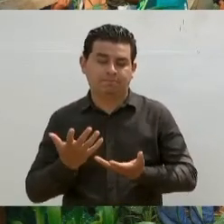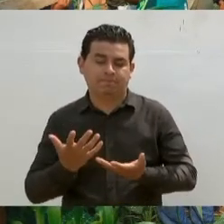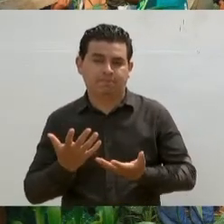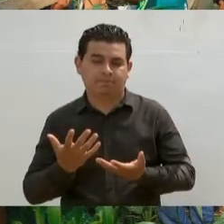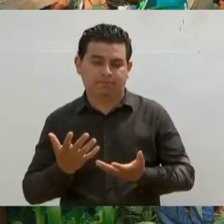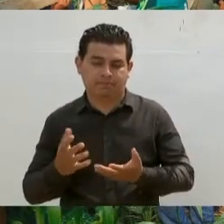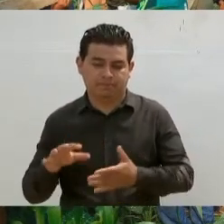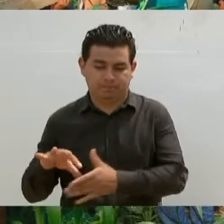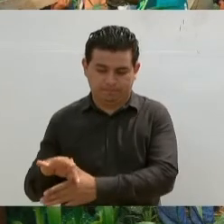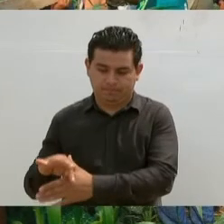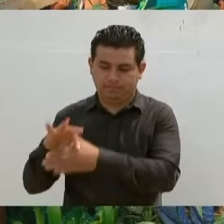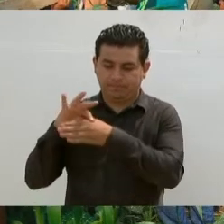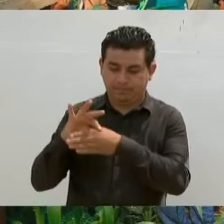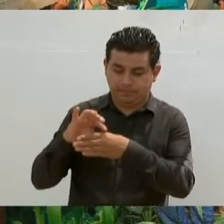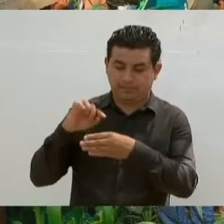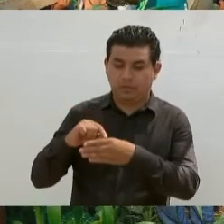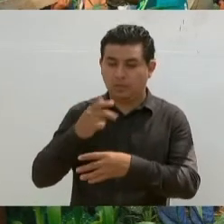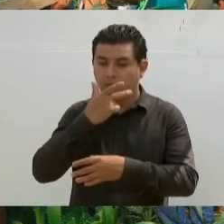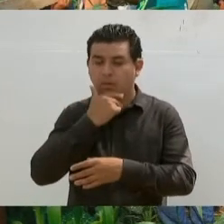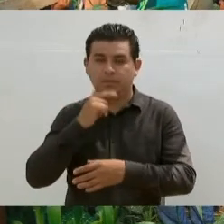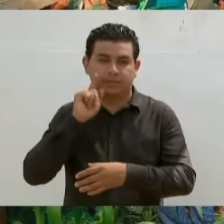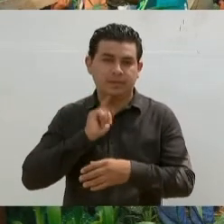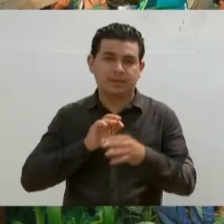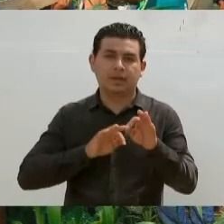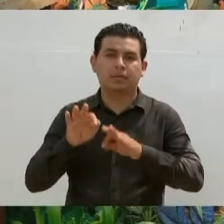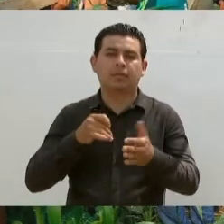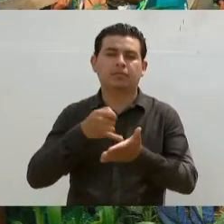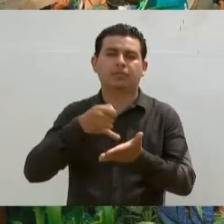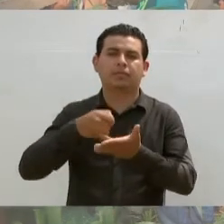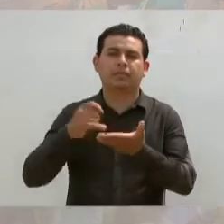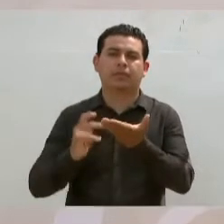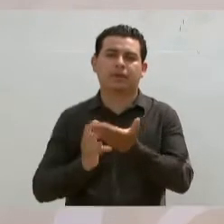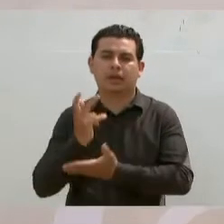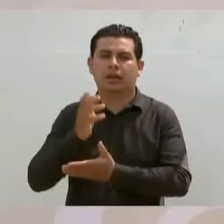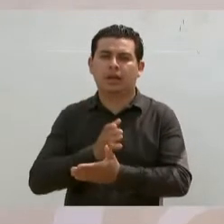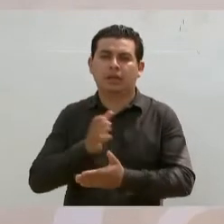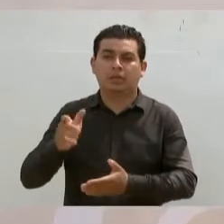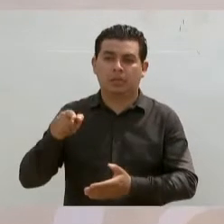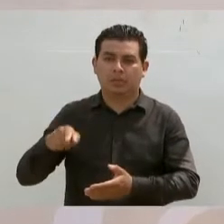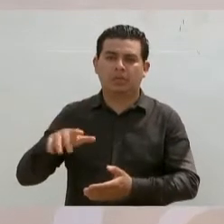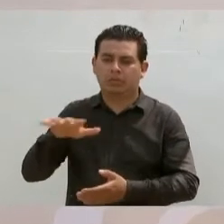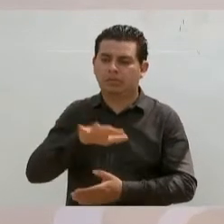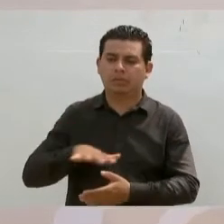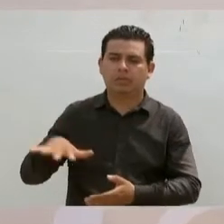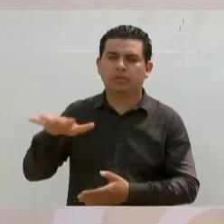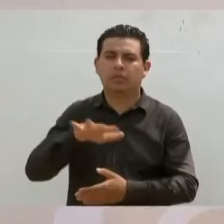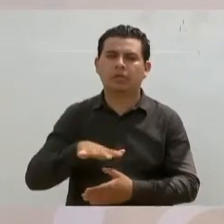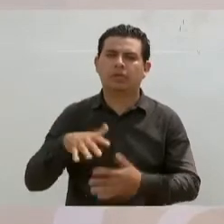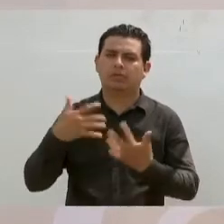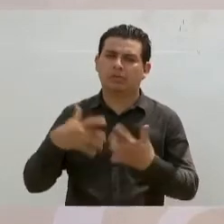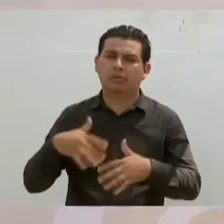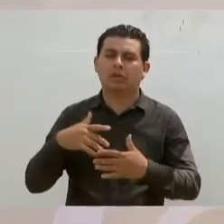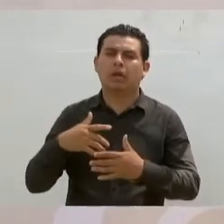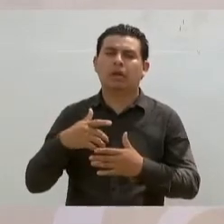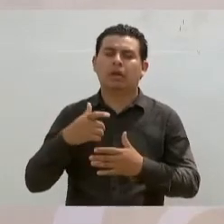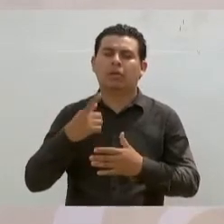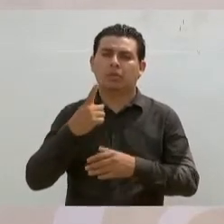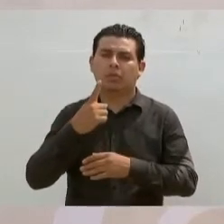los sembradores de este municipio realizan un ahorro